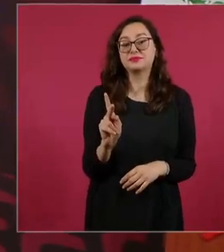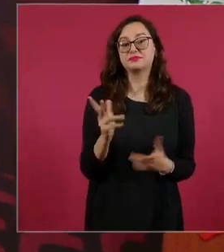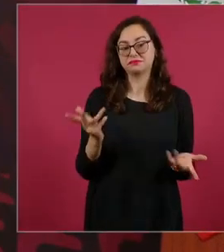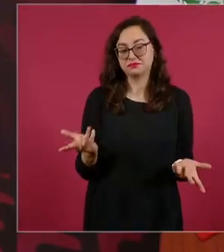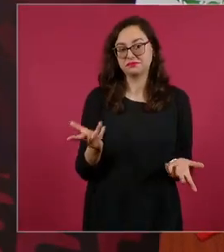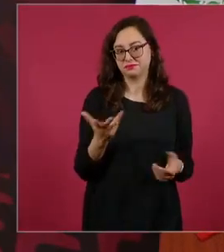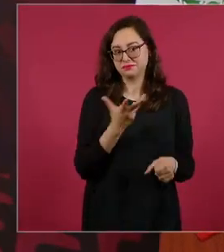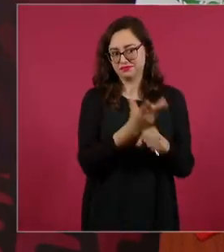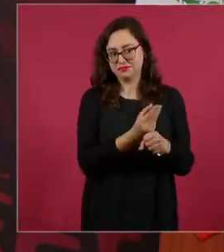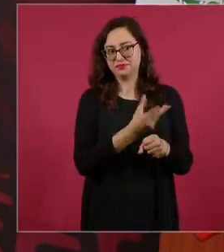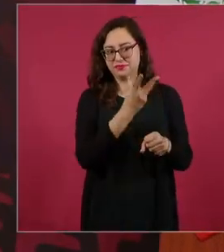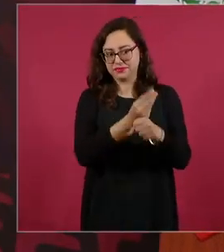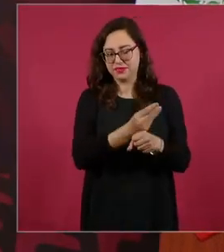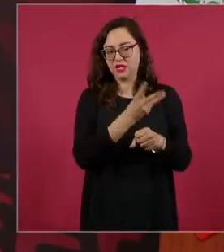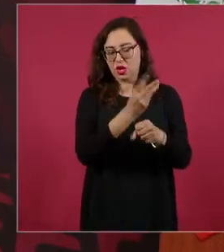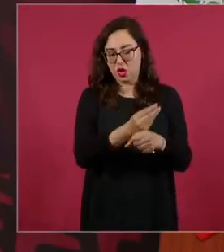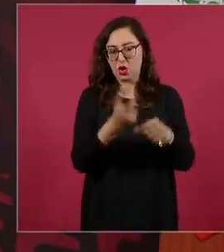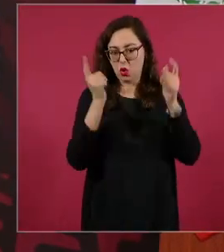se avance